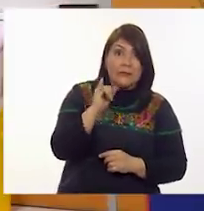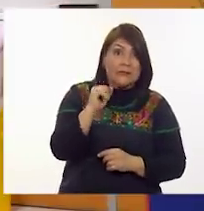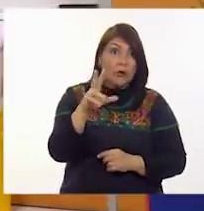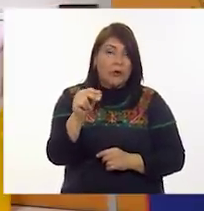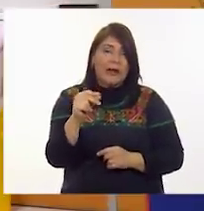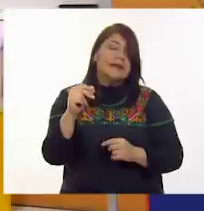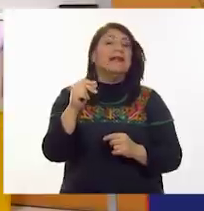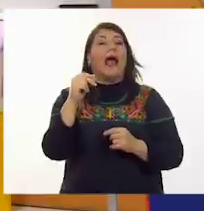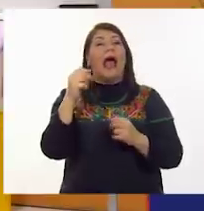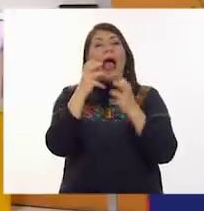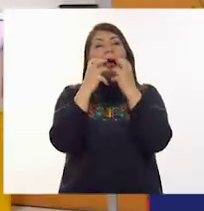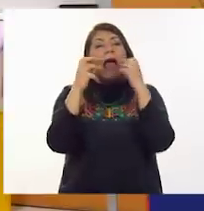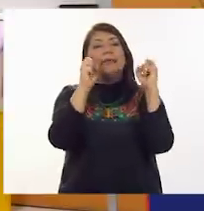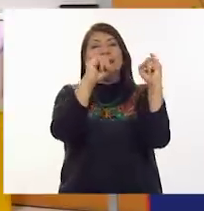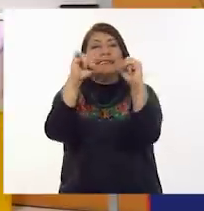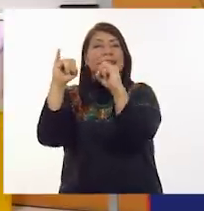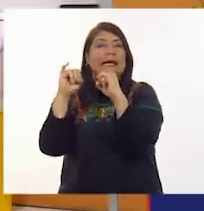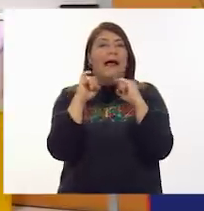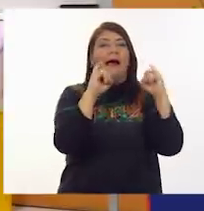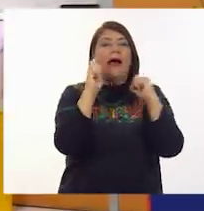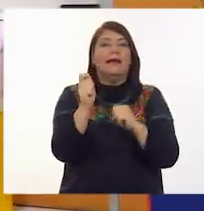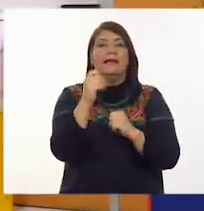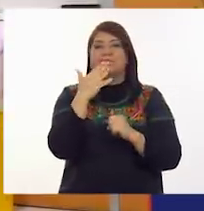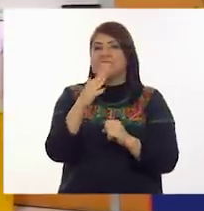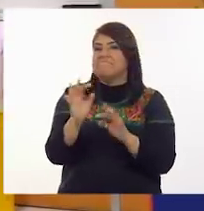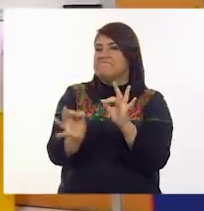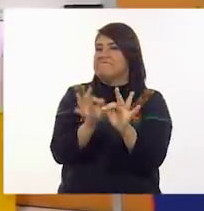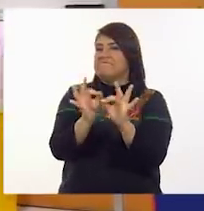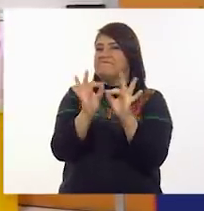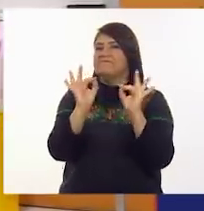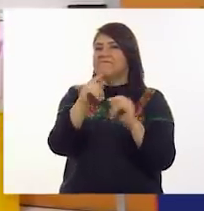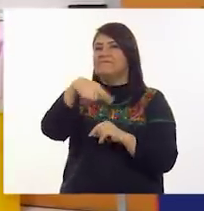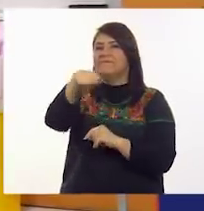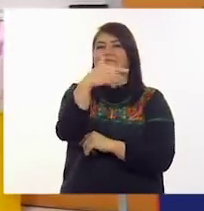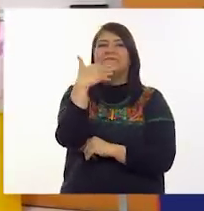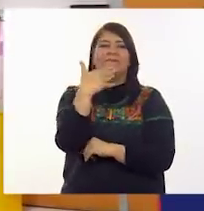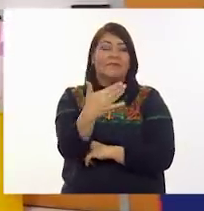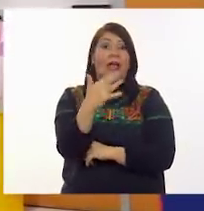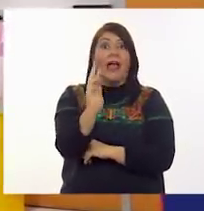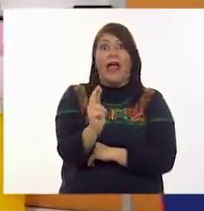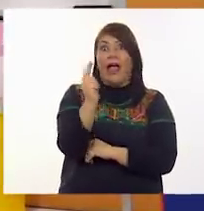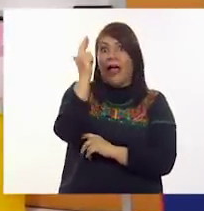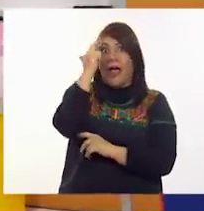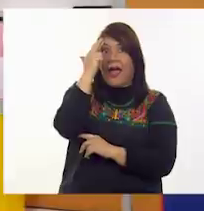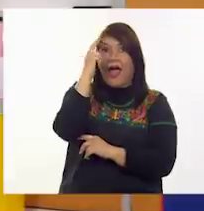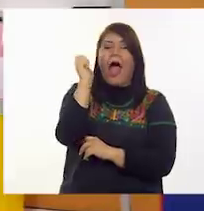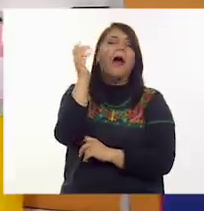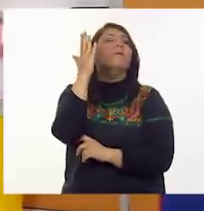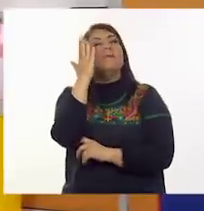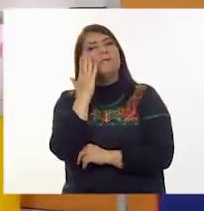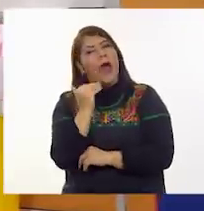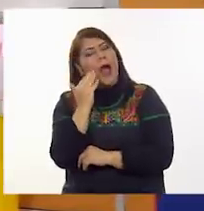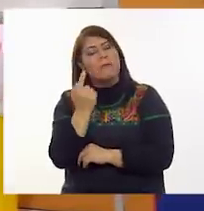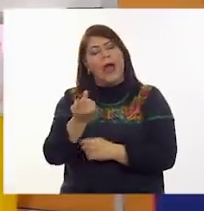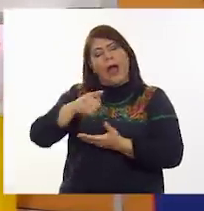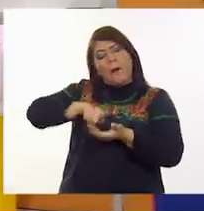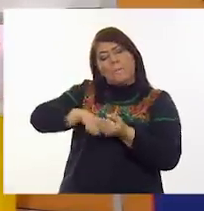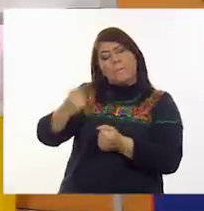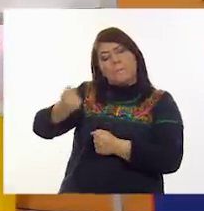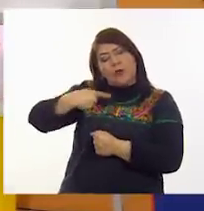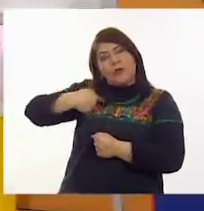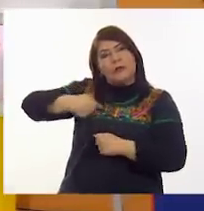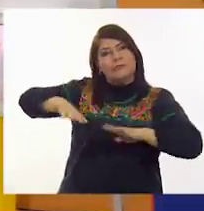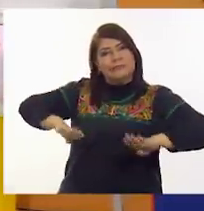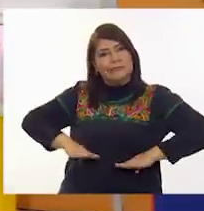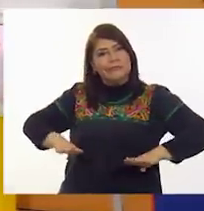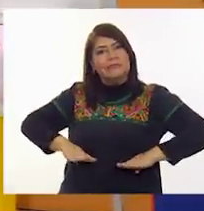¡Sí! ¡Perfecto! Lo hicieron excelente. Recuerden, ser amables con nosotros y con nosotras